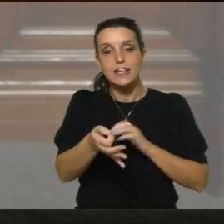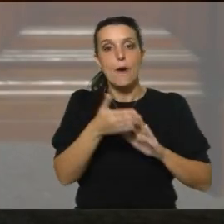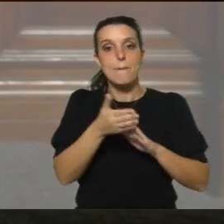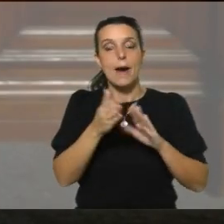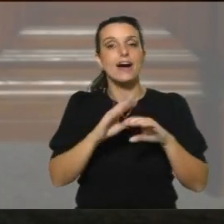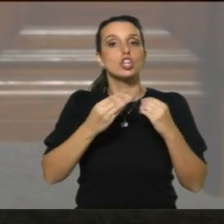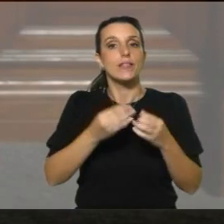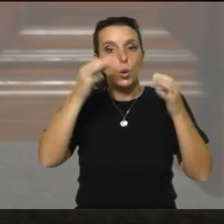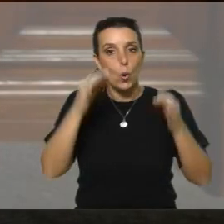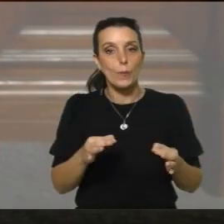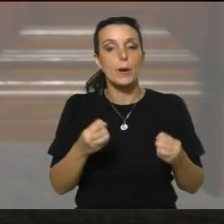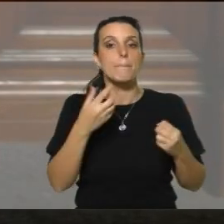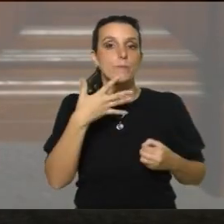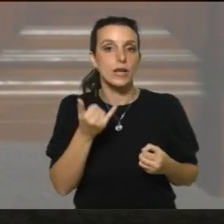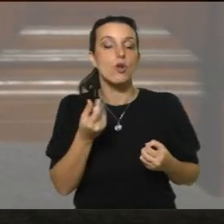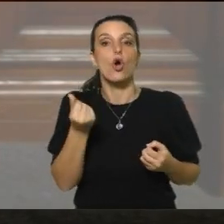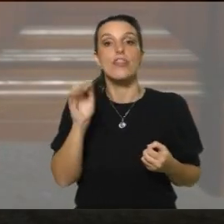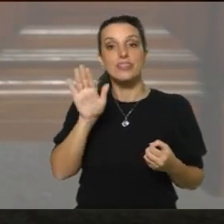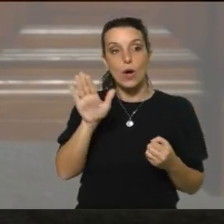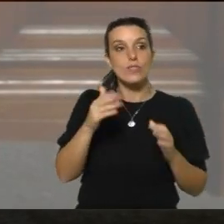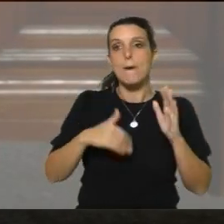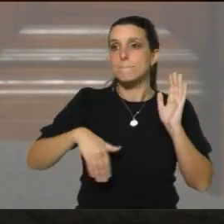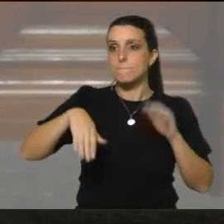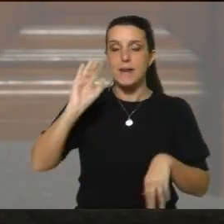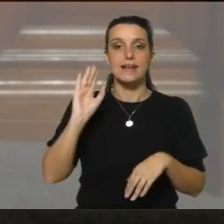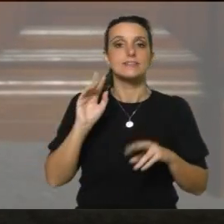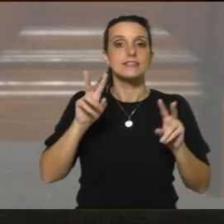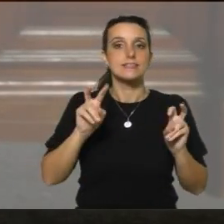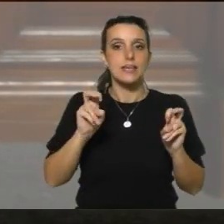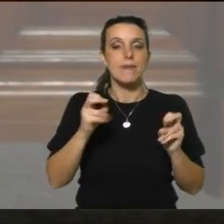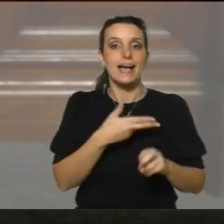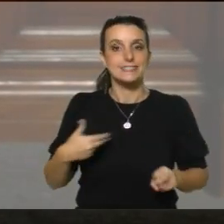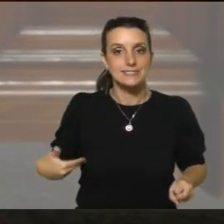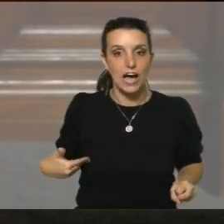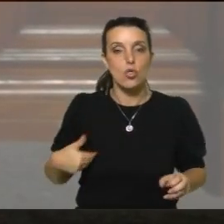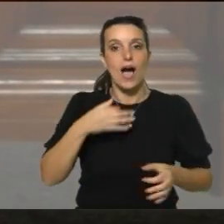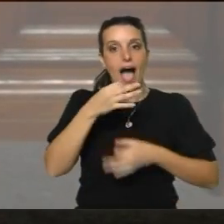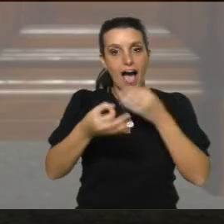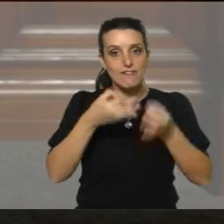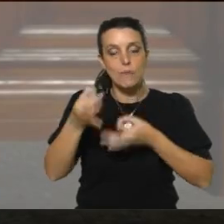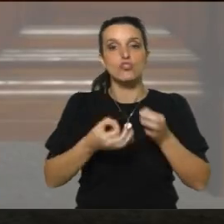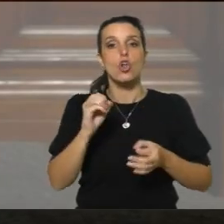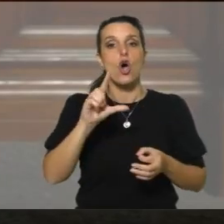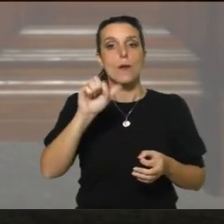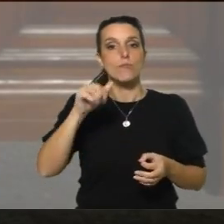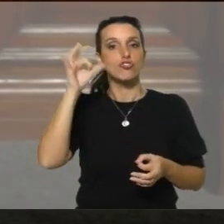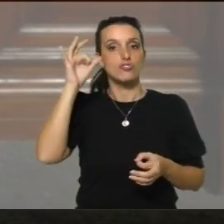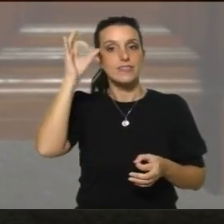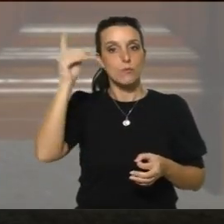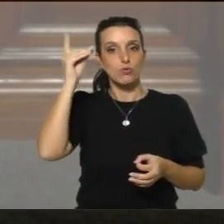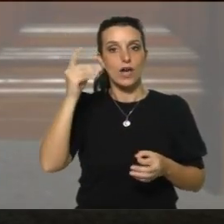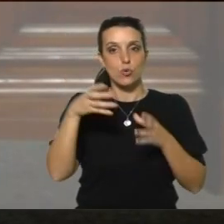incumplido por ejemplo porque se ha endeudado por encima de lo previsto al Estado hablamos con Gustavo Olmos diputados del frente